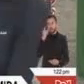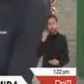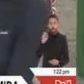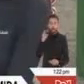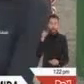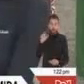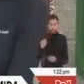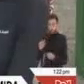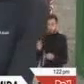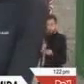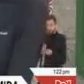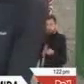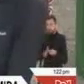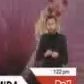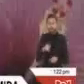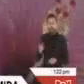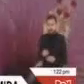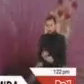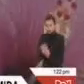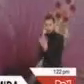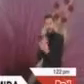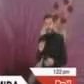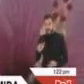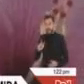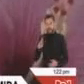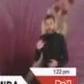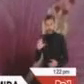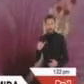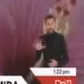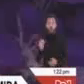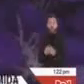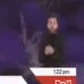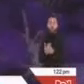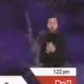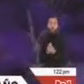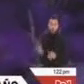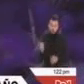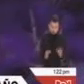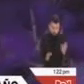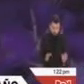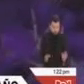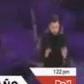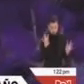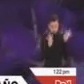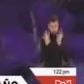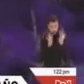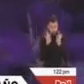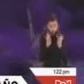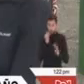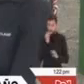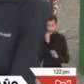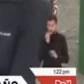cimarrón, la albahaca. ¿Las flores las utilizan mucho? Las flores, sí, para adornar. También se la transformamos